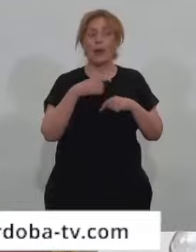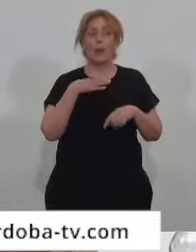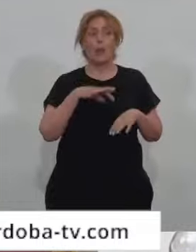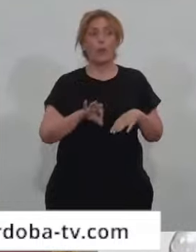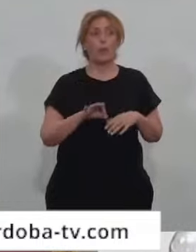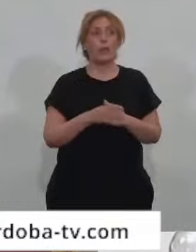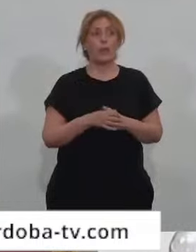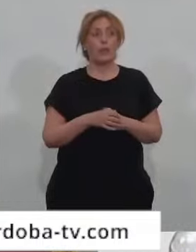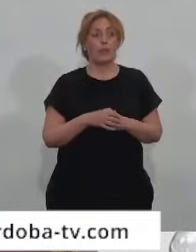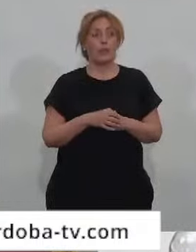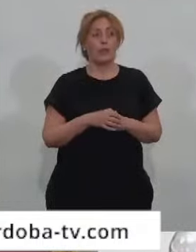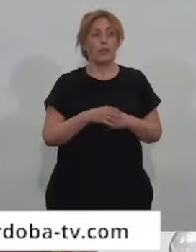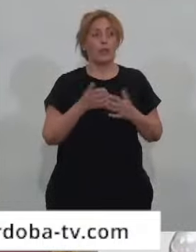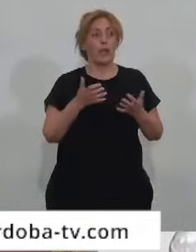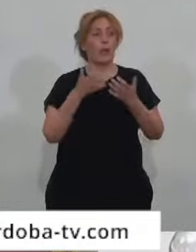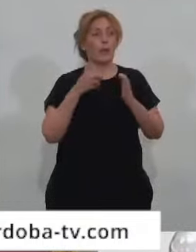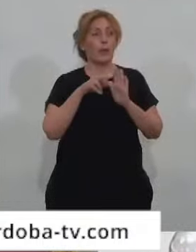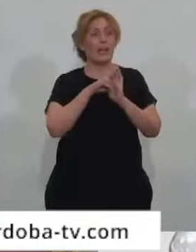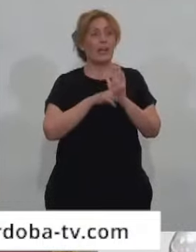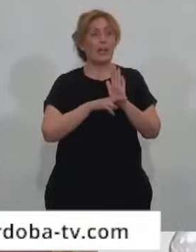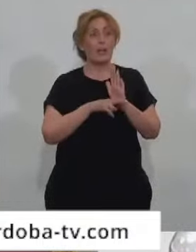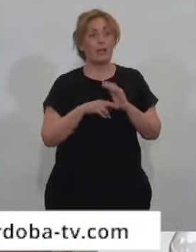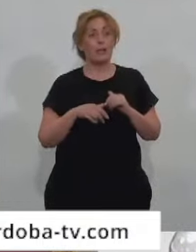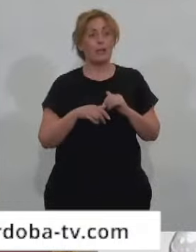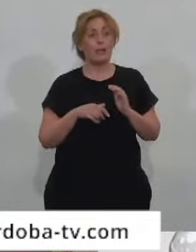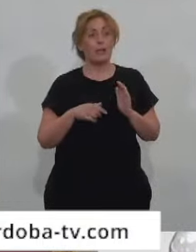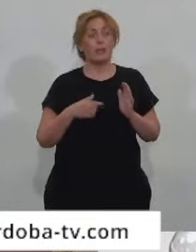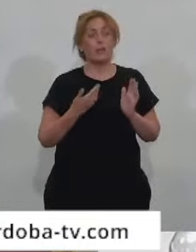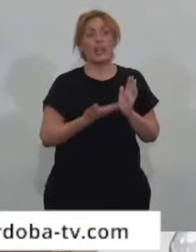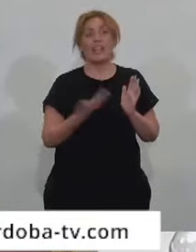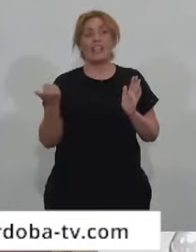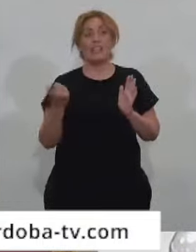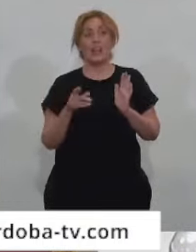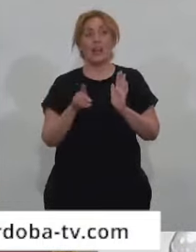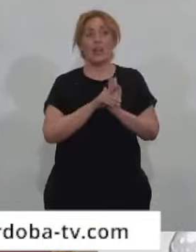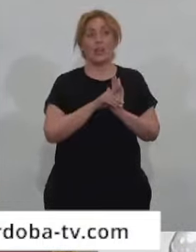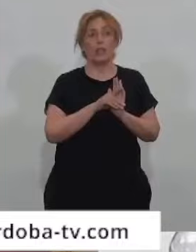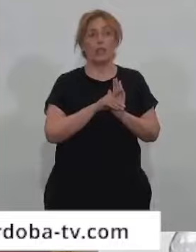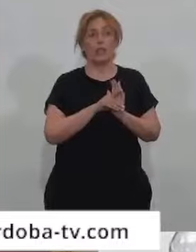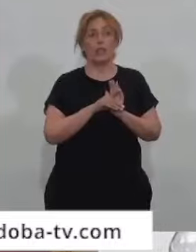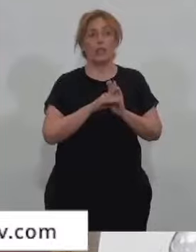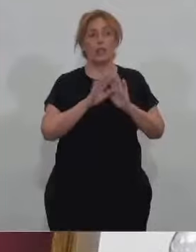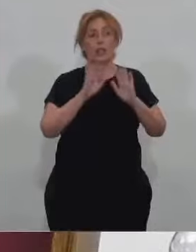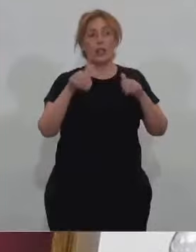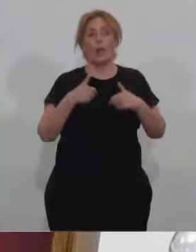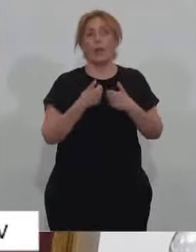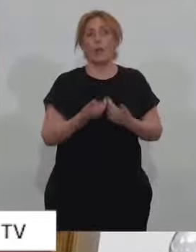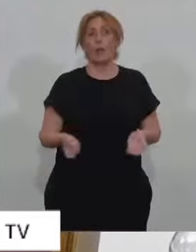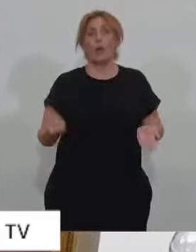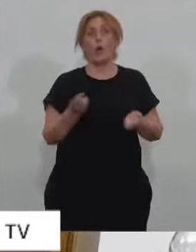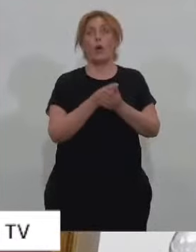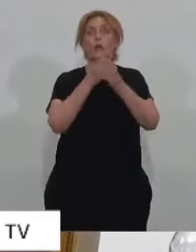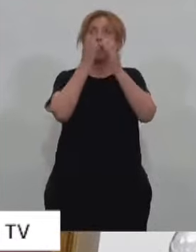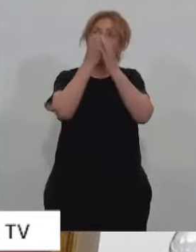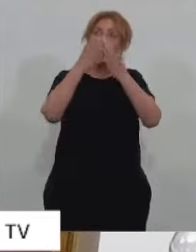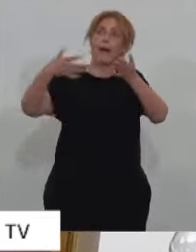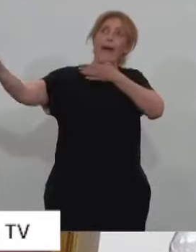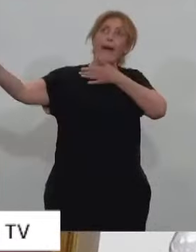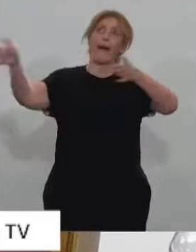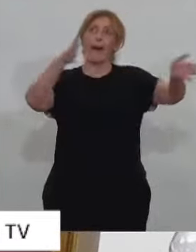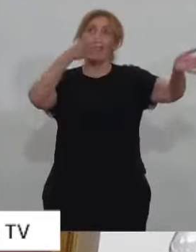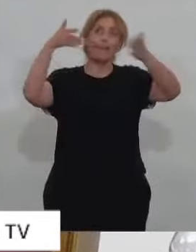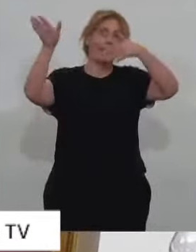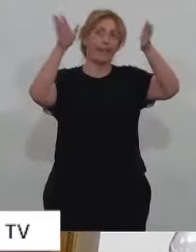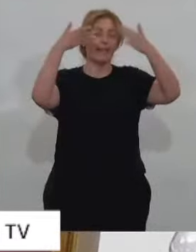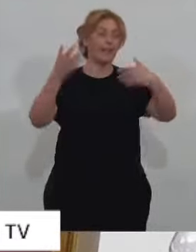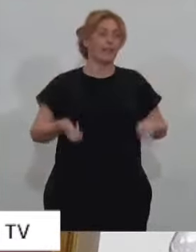Retirar este decreto sería volver a dejar otra vez el limbo y volver a iniciar un procedimiento cuando tenemos un reglamento sobre la mesa